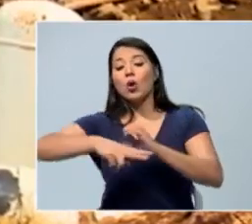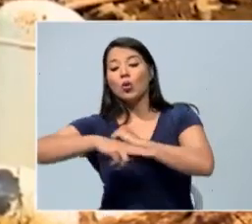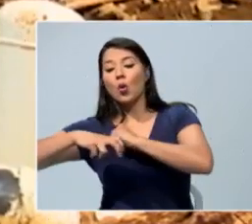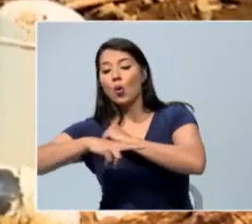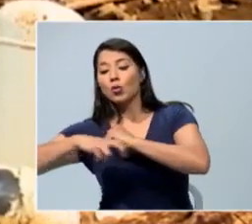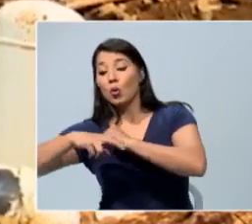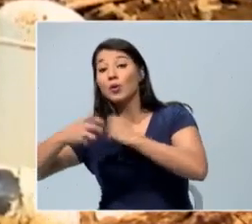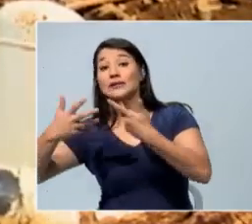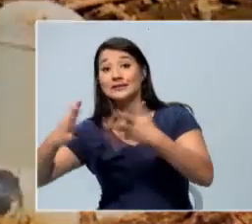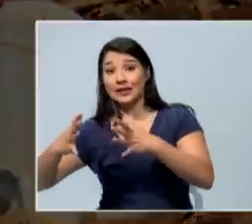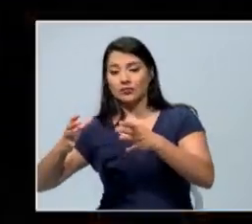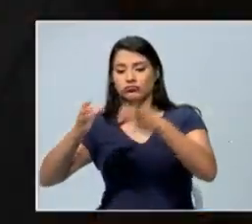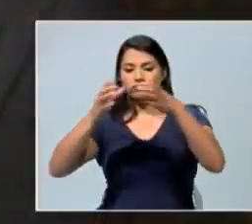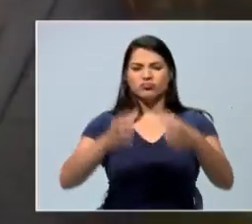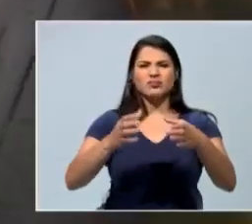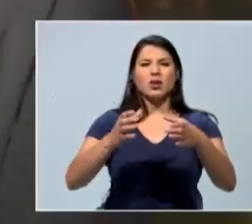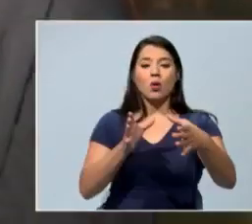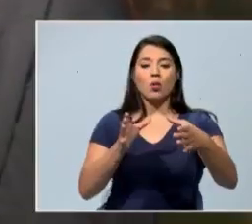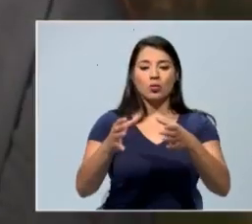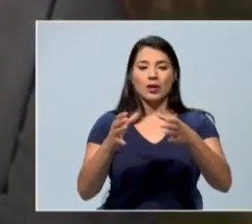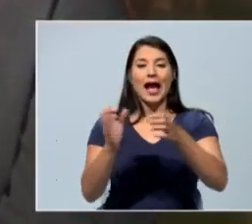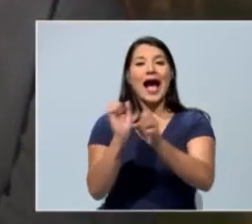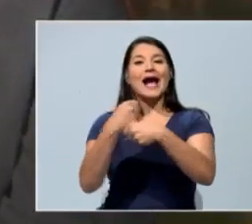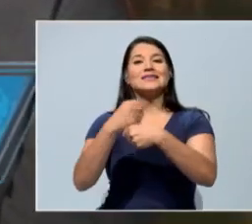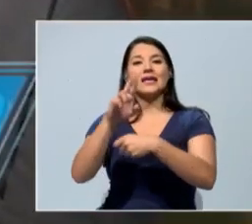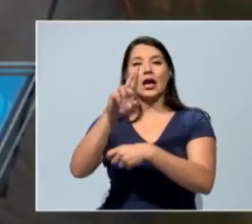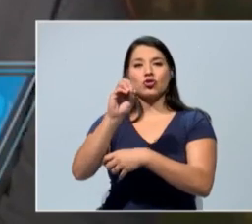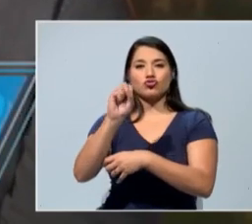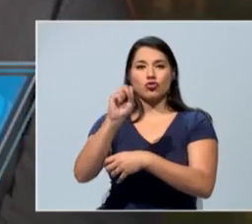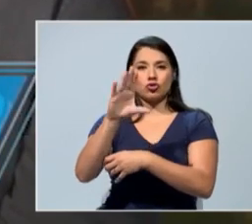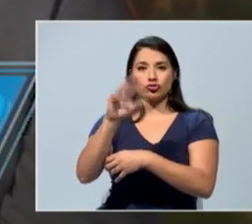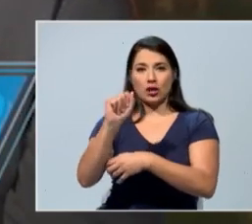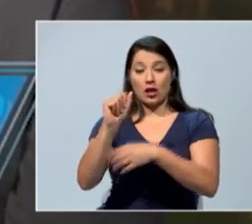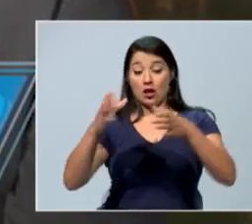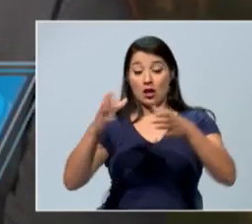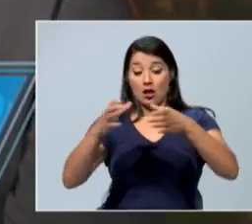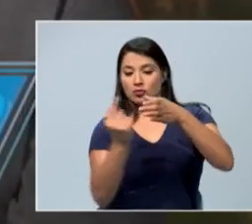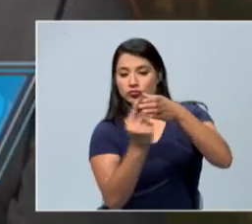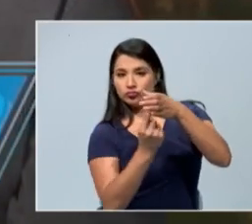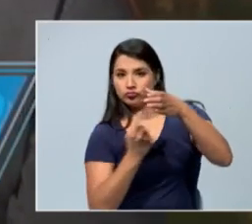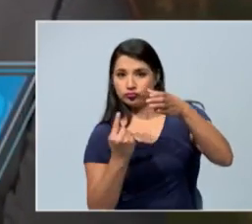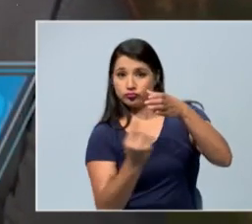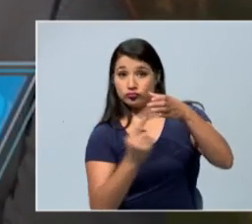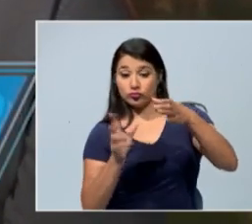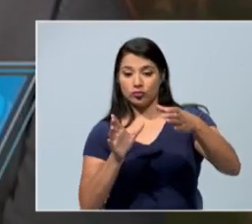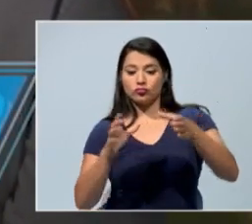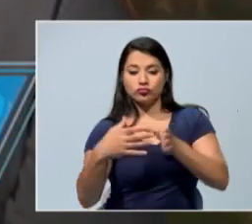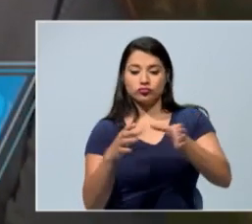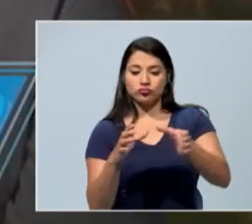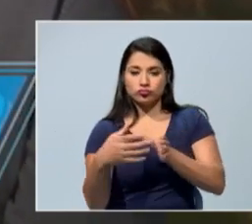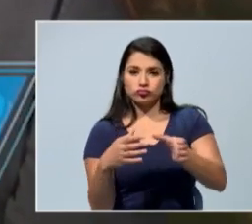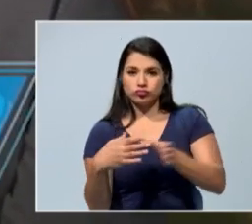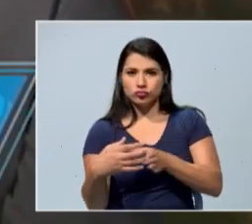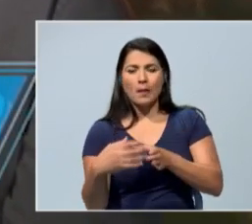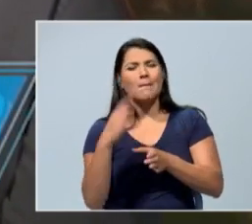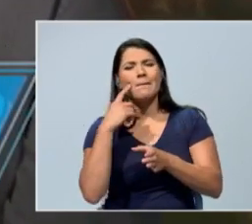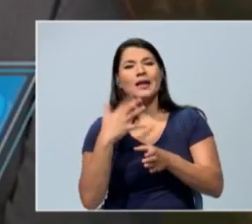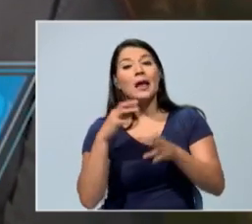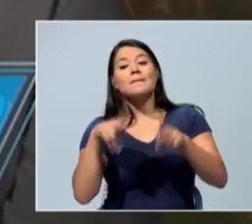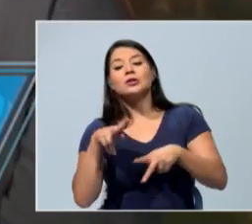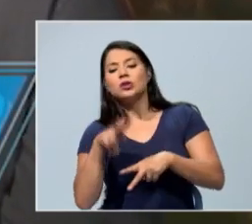habían sido reparadas. Tenían una toma habilitada para extraer combustible y aún cuando las cuadrillas nuestras iban al sitio,